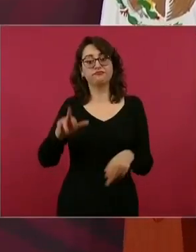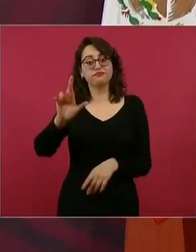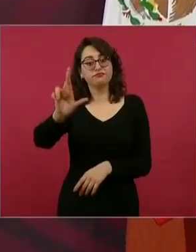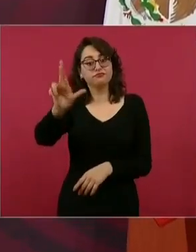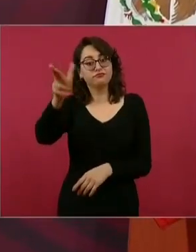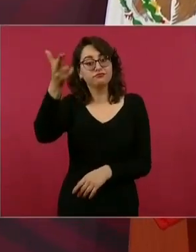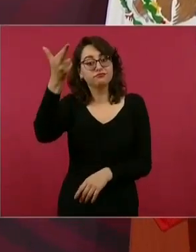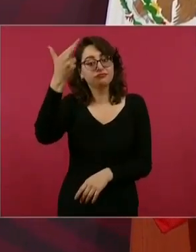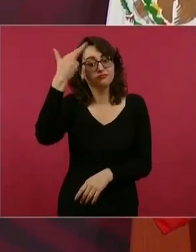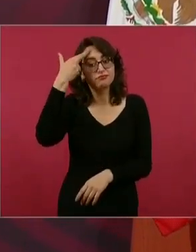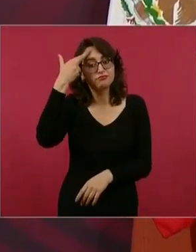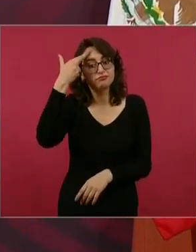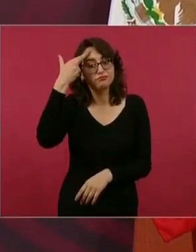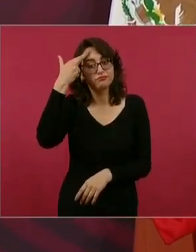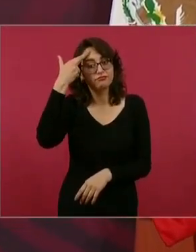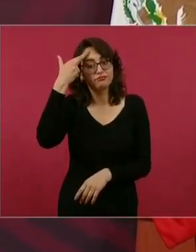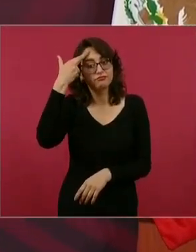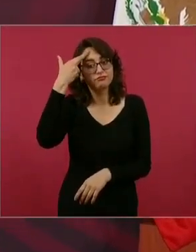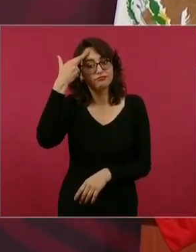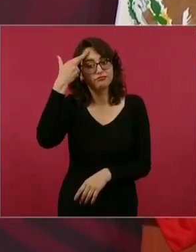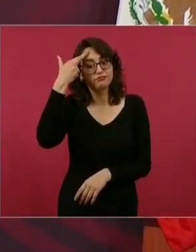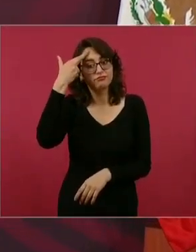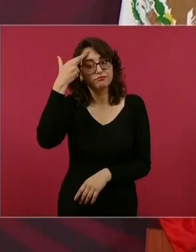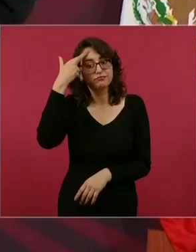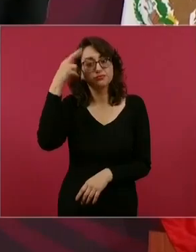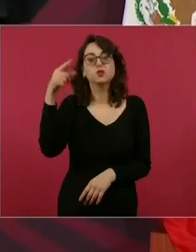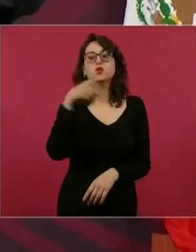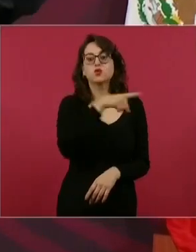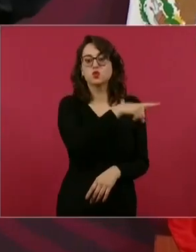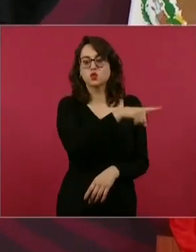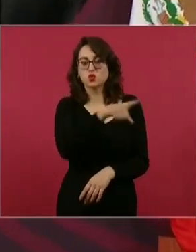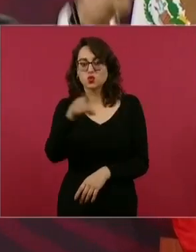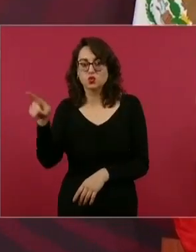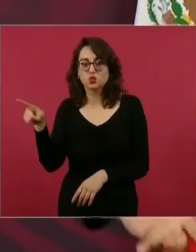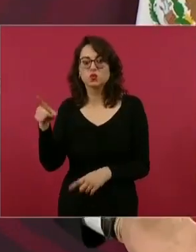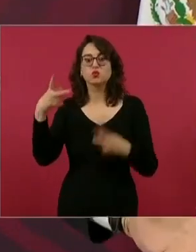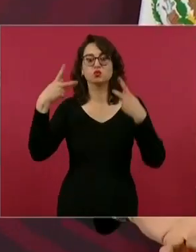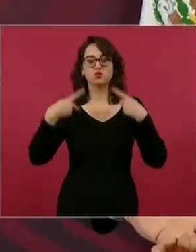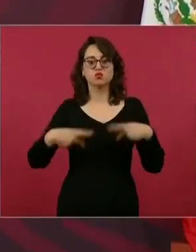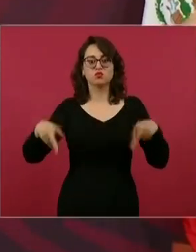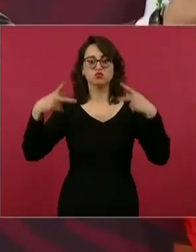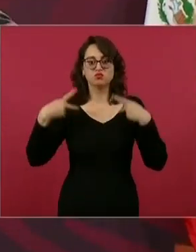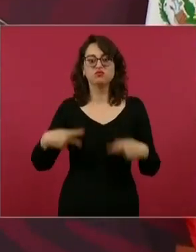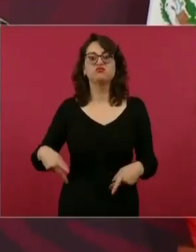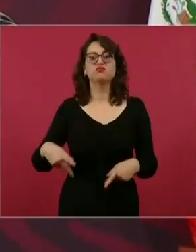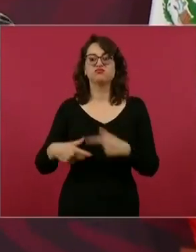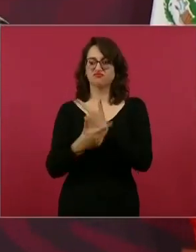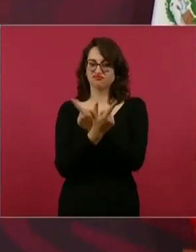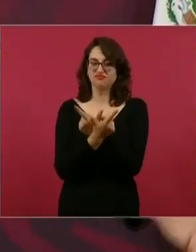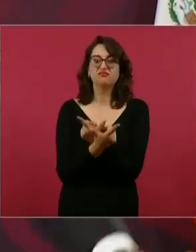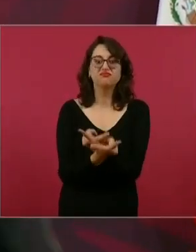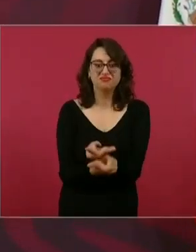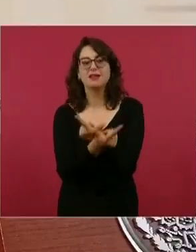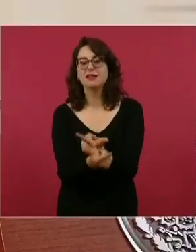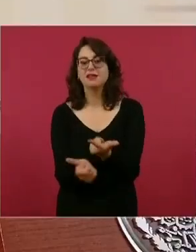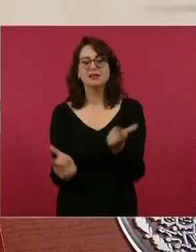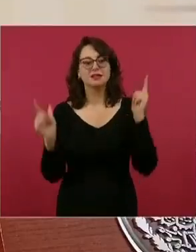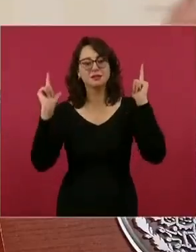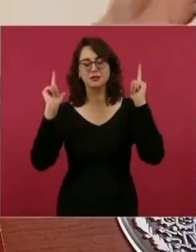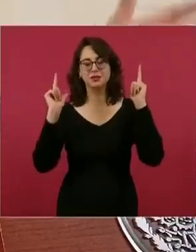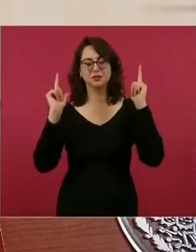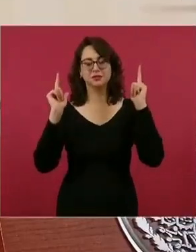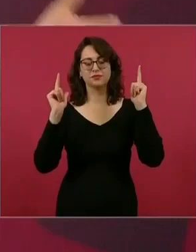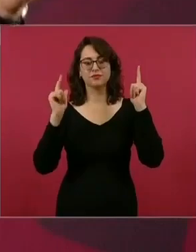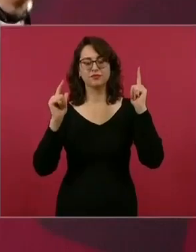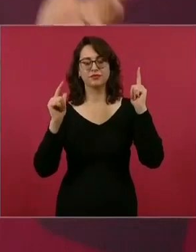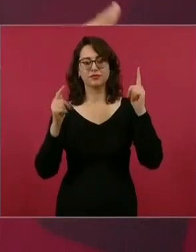que tengan la arrogancia de sentirse libres y que